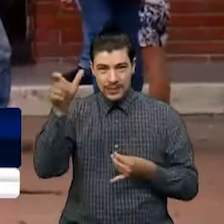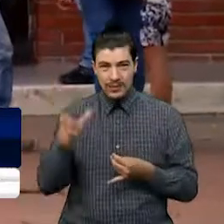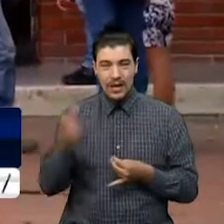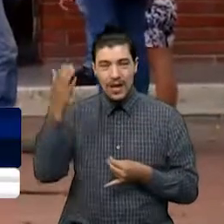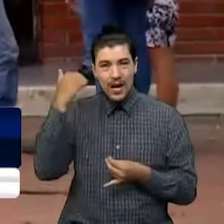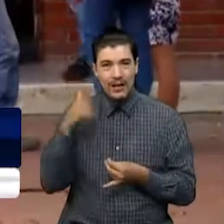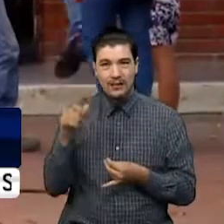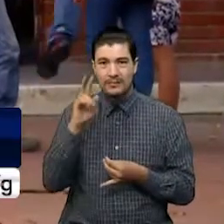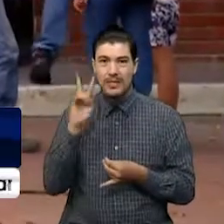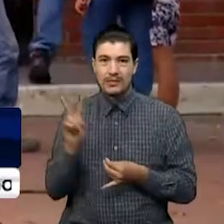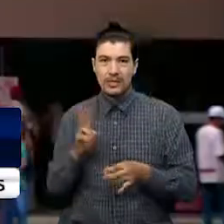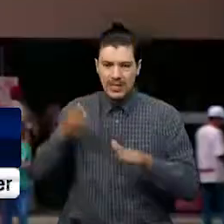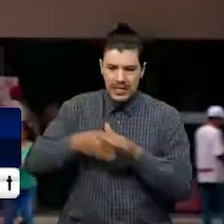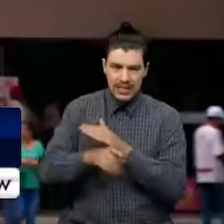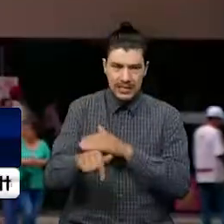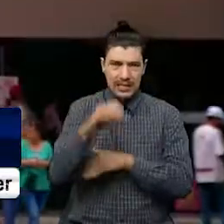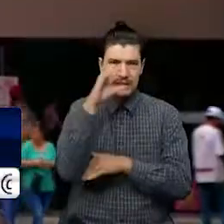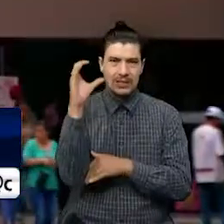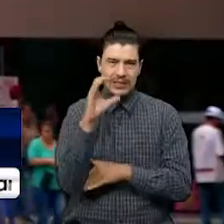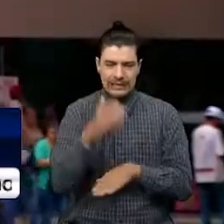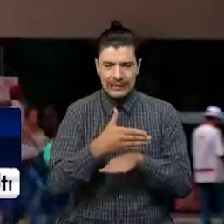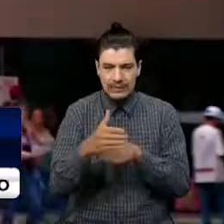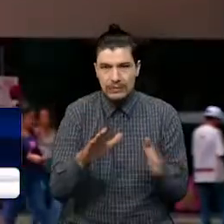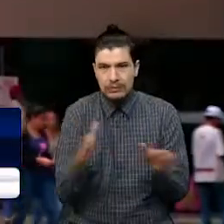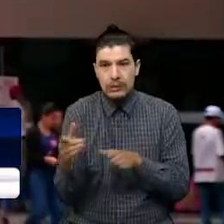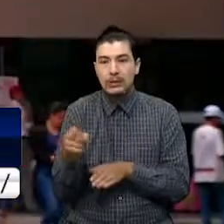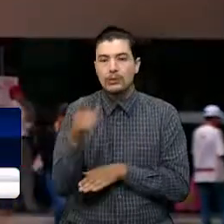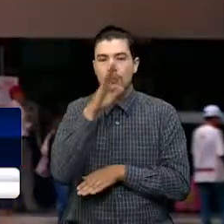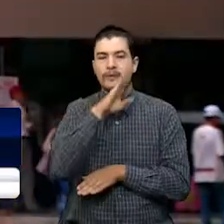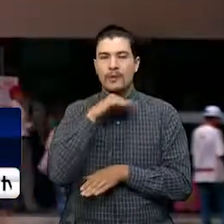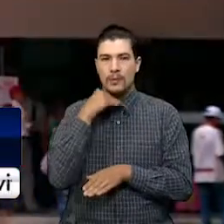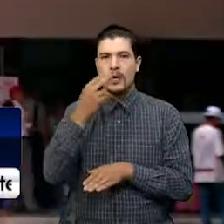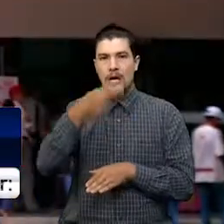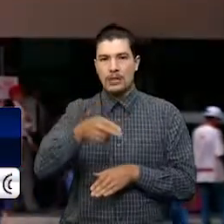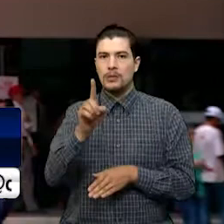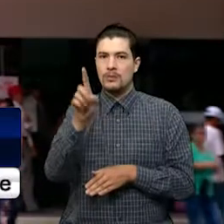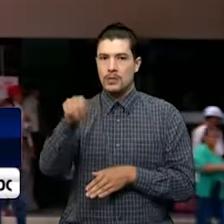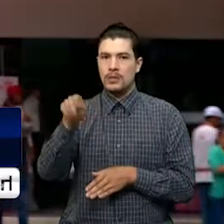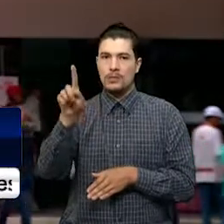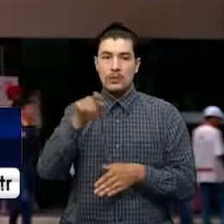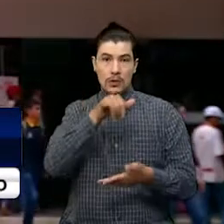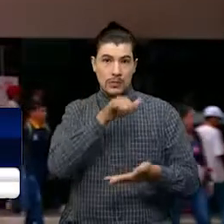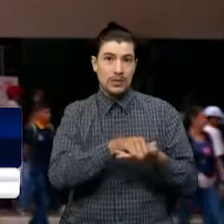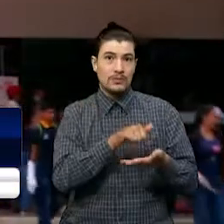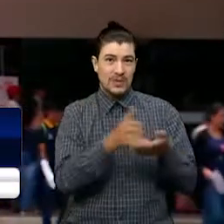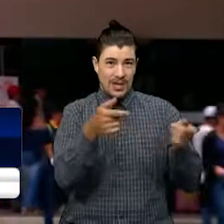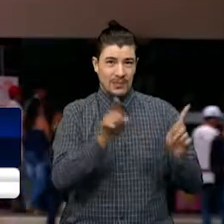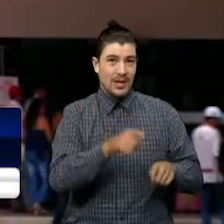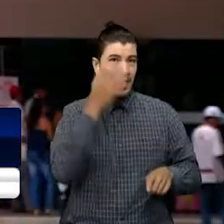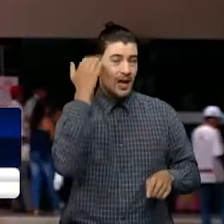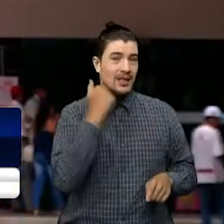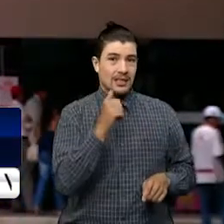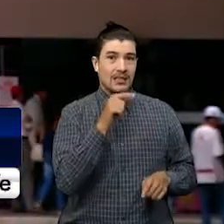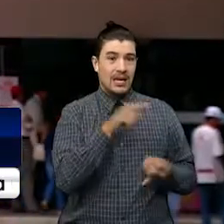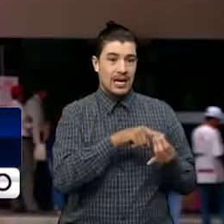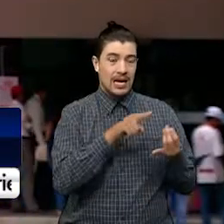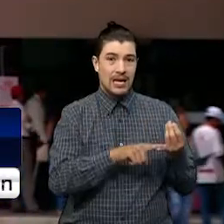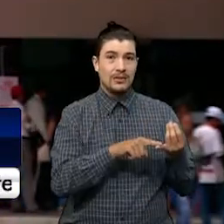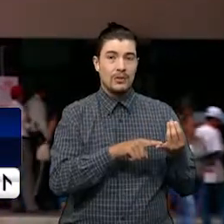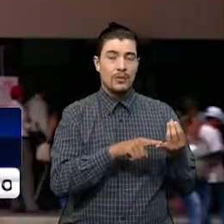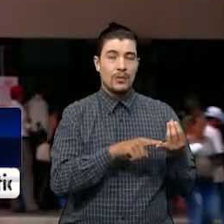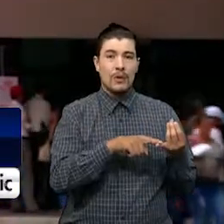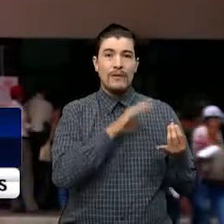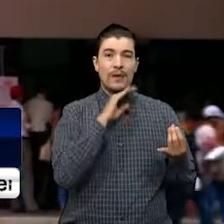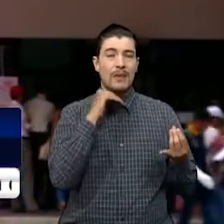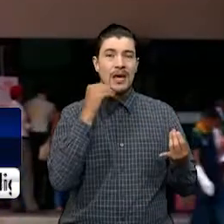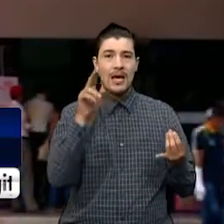condiciones en las que llegó al país. Hace unos días también se prendieron las alarmas cuando se confirmó un caso de sarampión en la capital norte santandereana